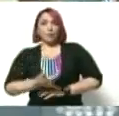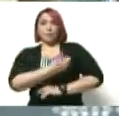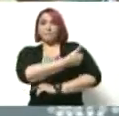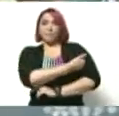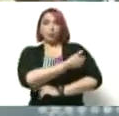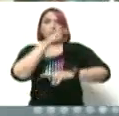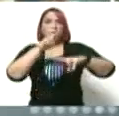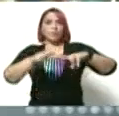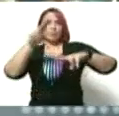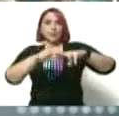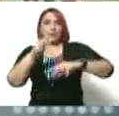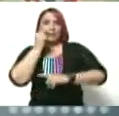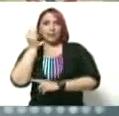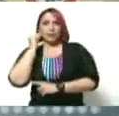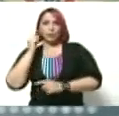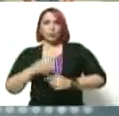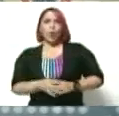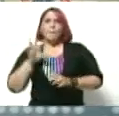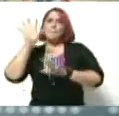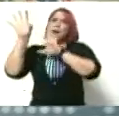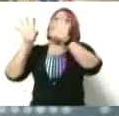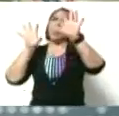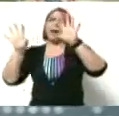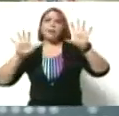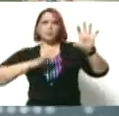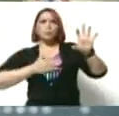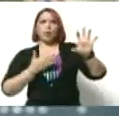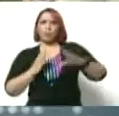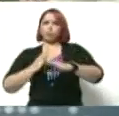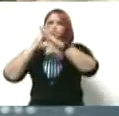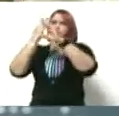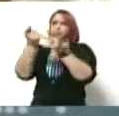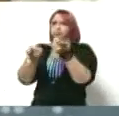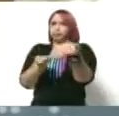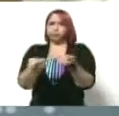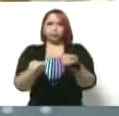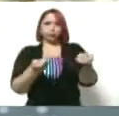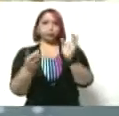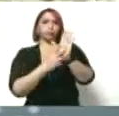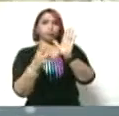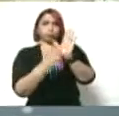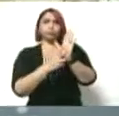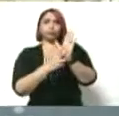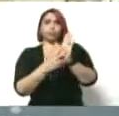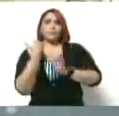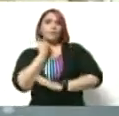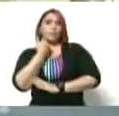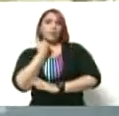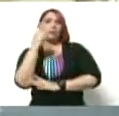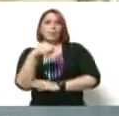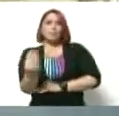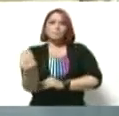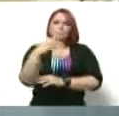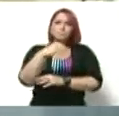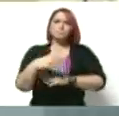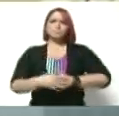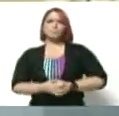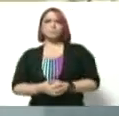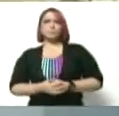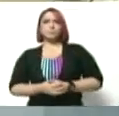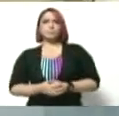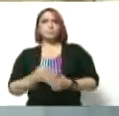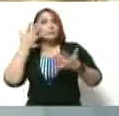los niños los países que han podido controlar verdaderamente la pandemia incluso han bueno